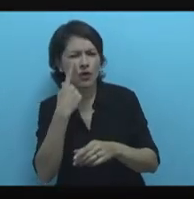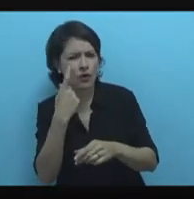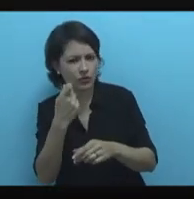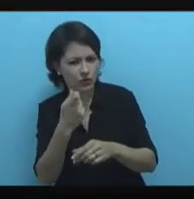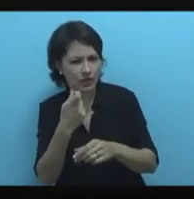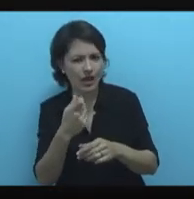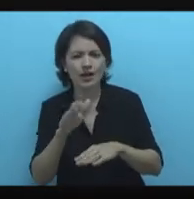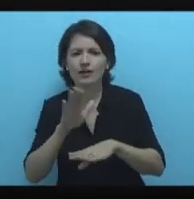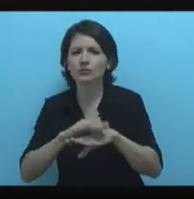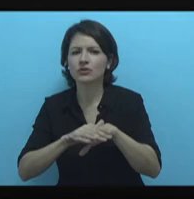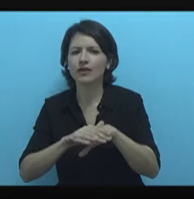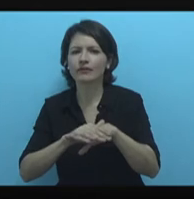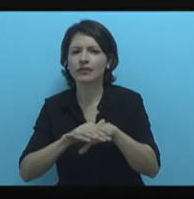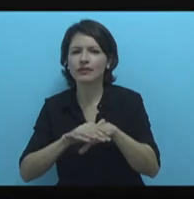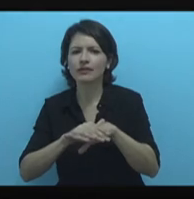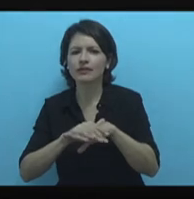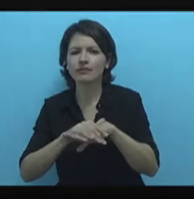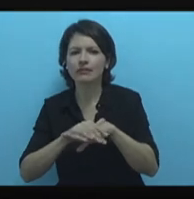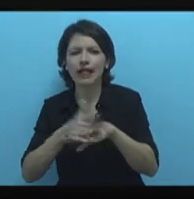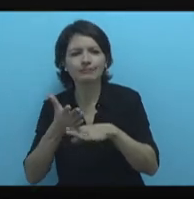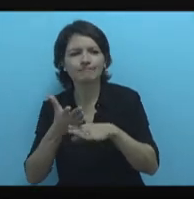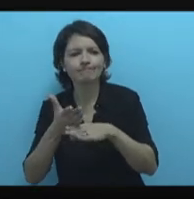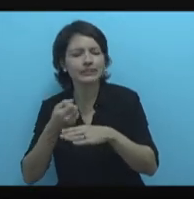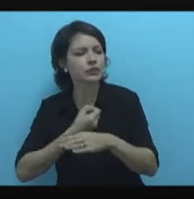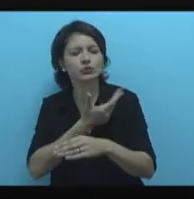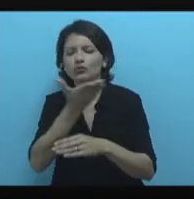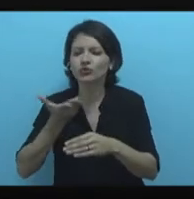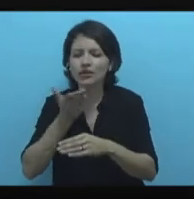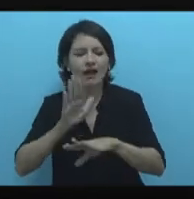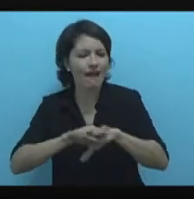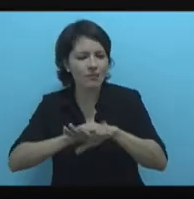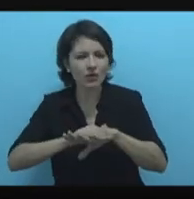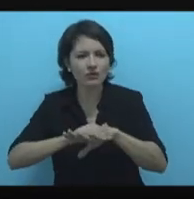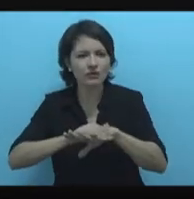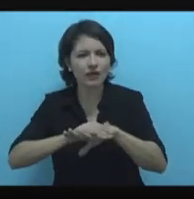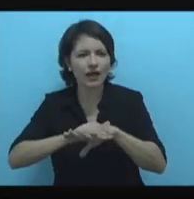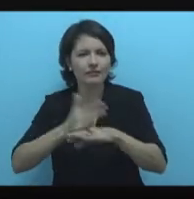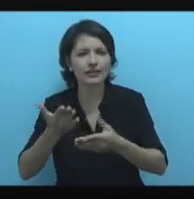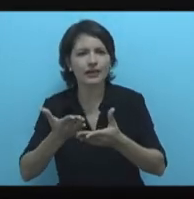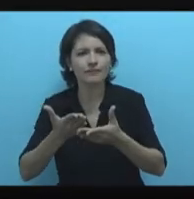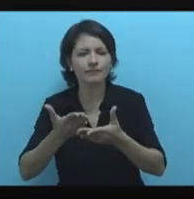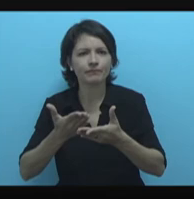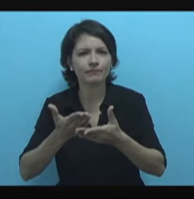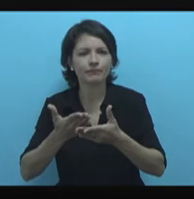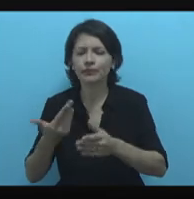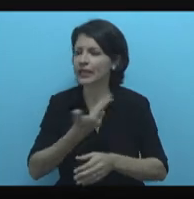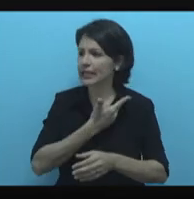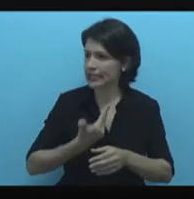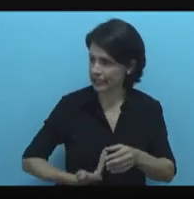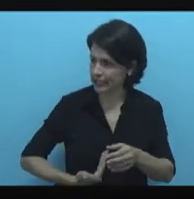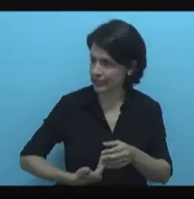de las de la sociedad en su conjunto y el estado tiene todas